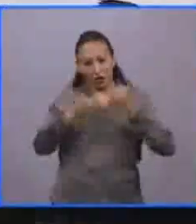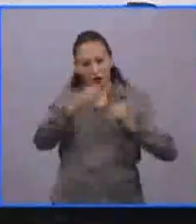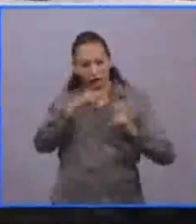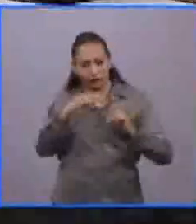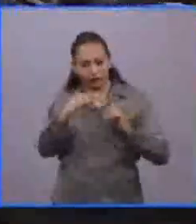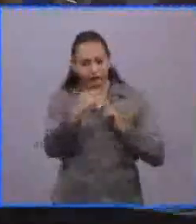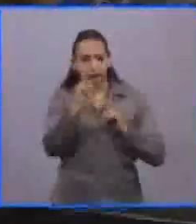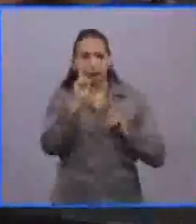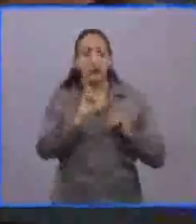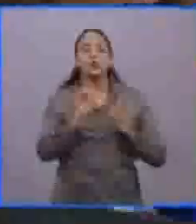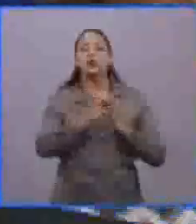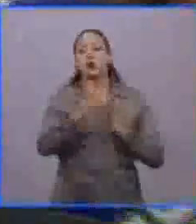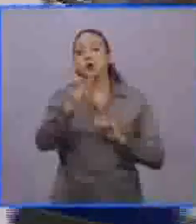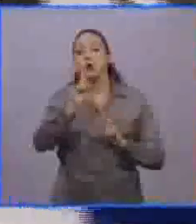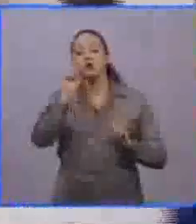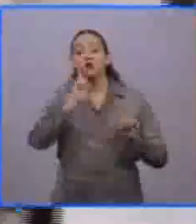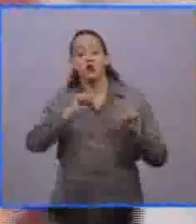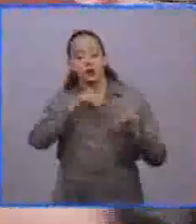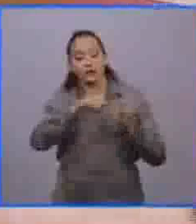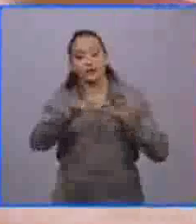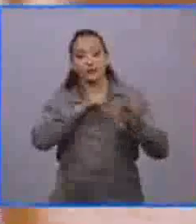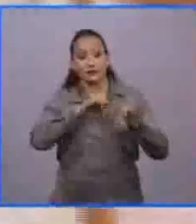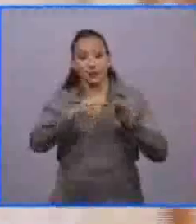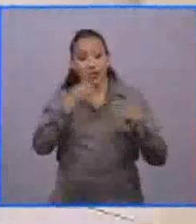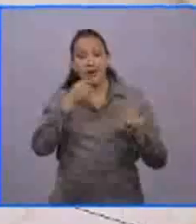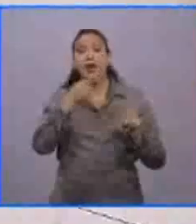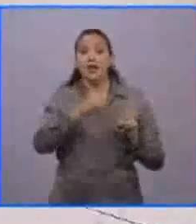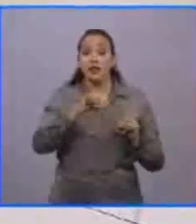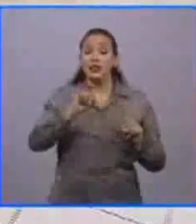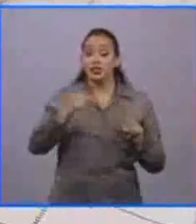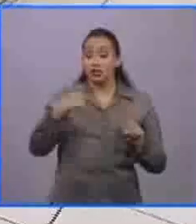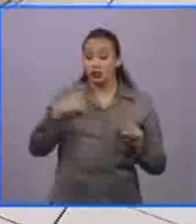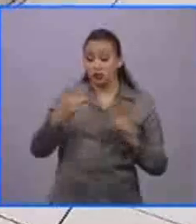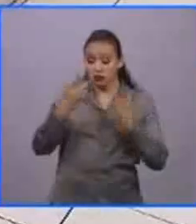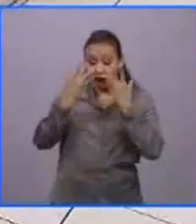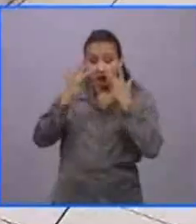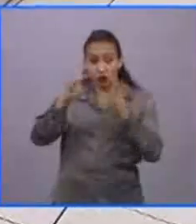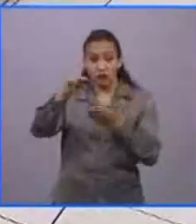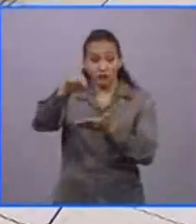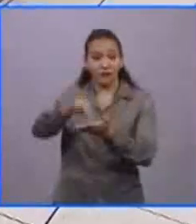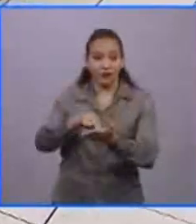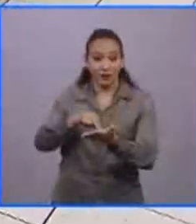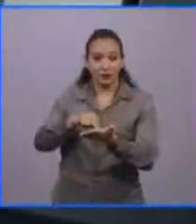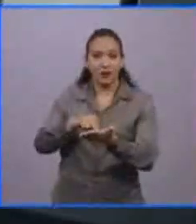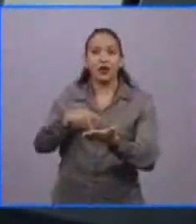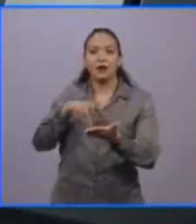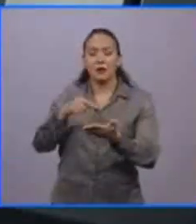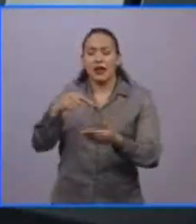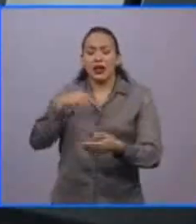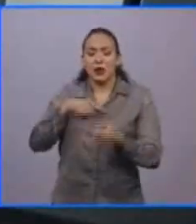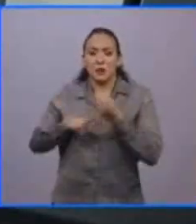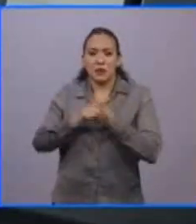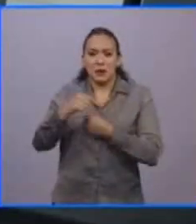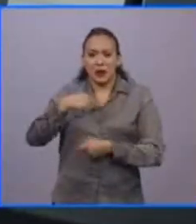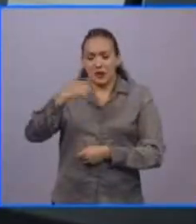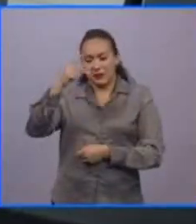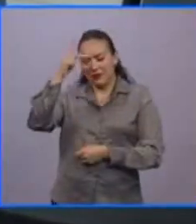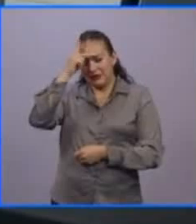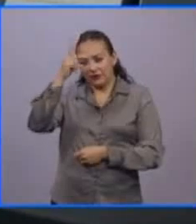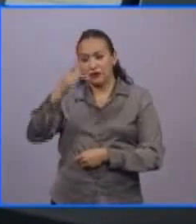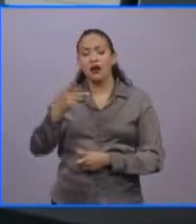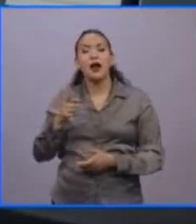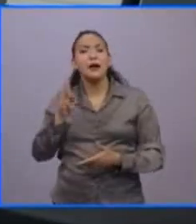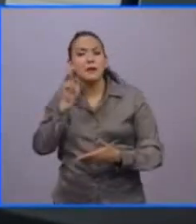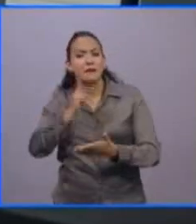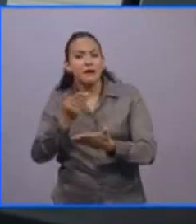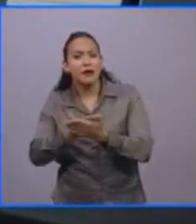de género, cuando una mujer trabajadora asegura que firmó su renuncia bajo coacción emocional y psicológica, la carga de la